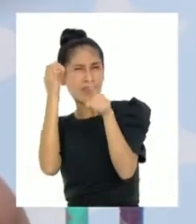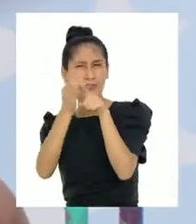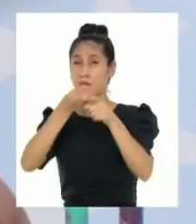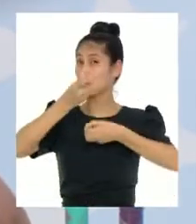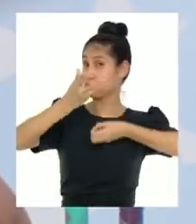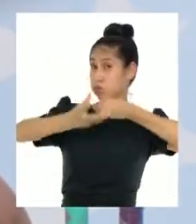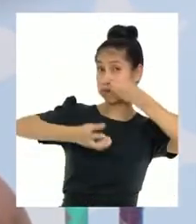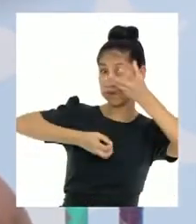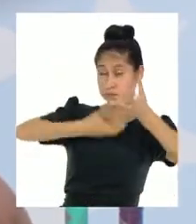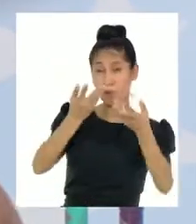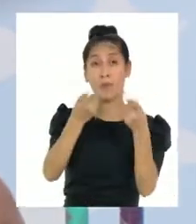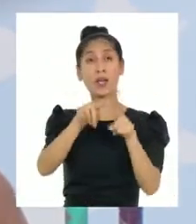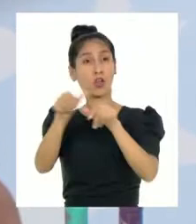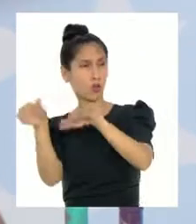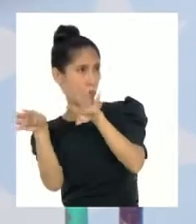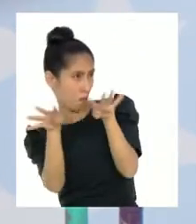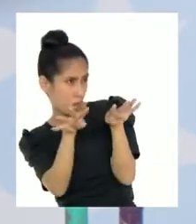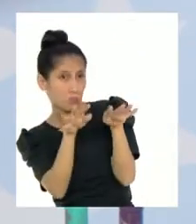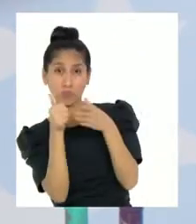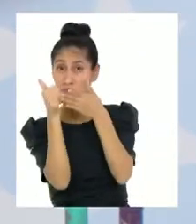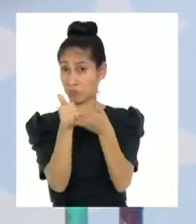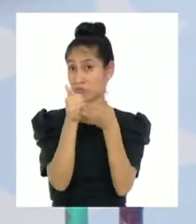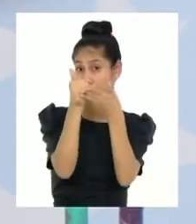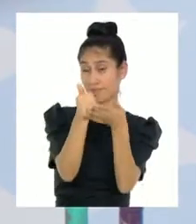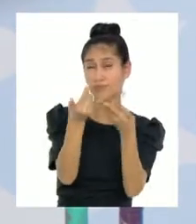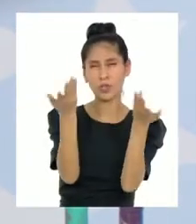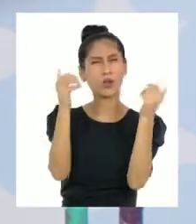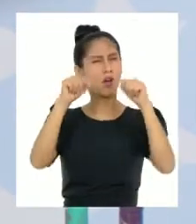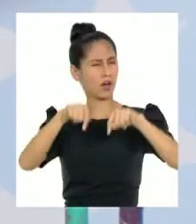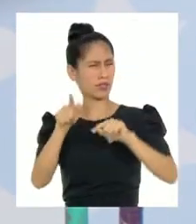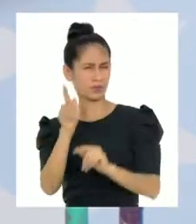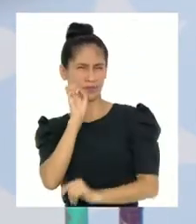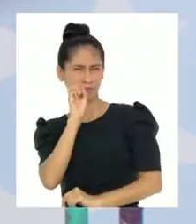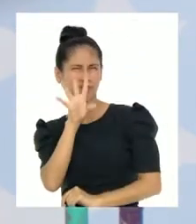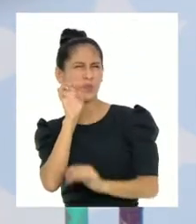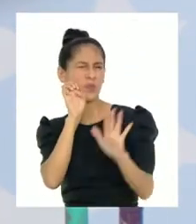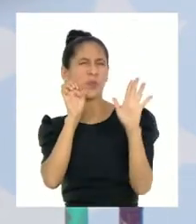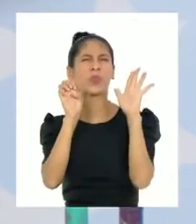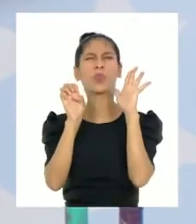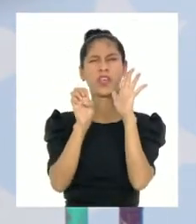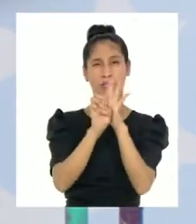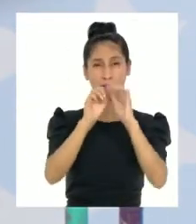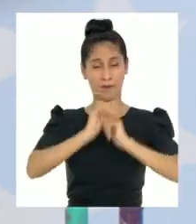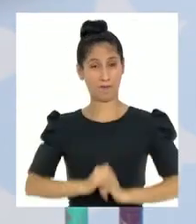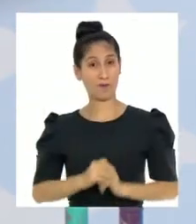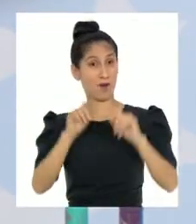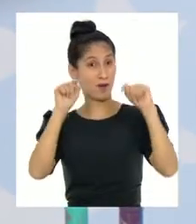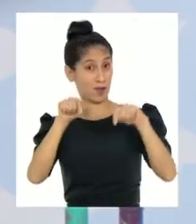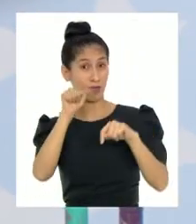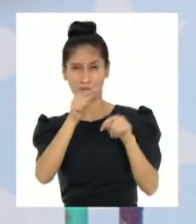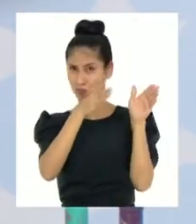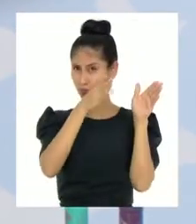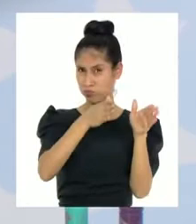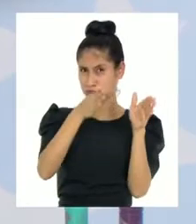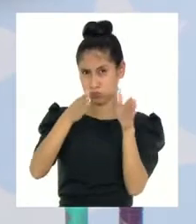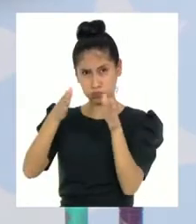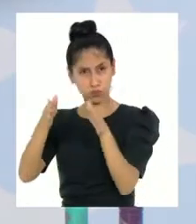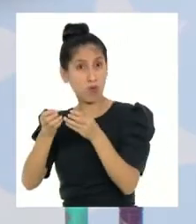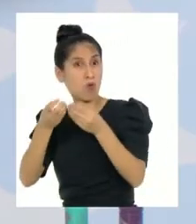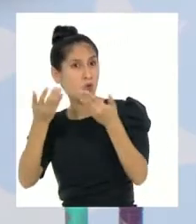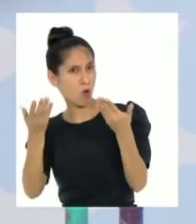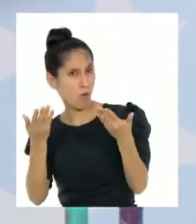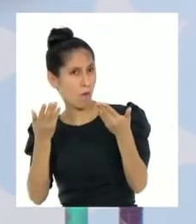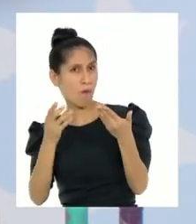la escuela y en la comunidad. Para ello, les propongo un ejemplo de cómo construir estas propuestas argumentadas a partir de